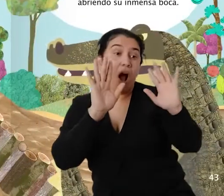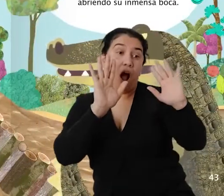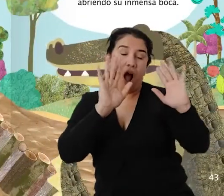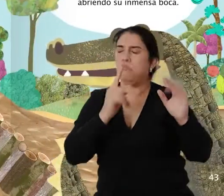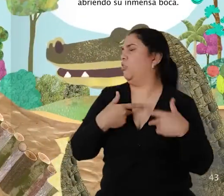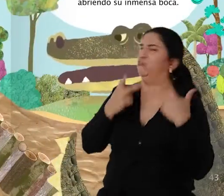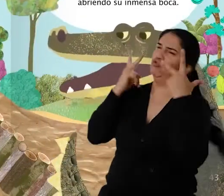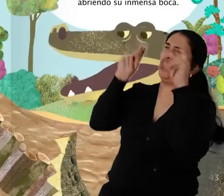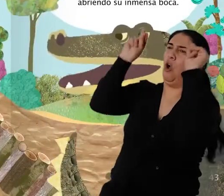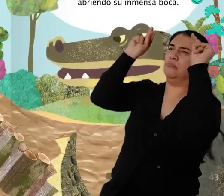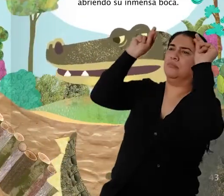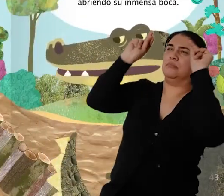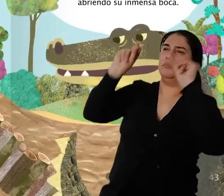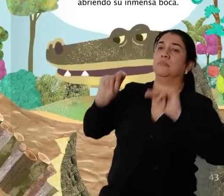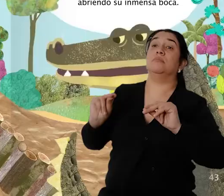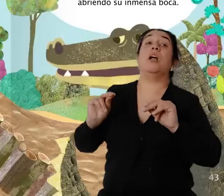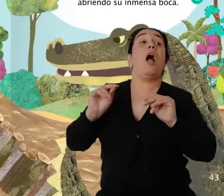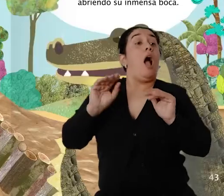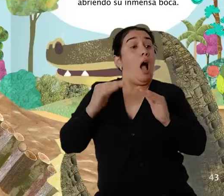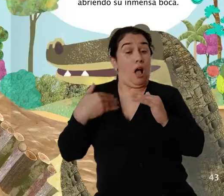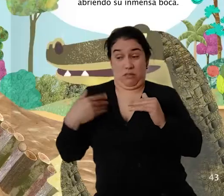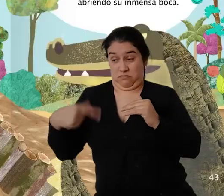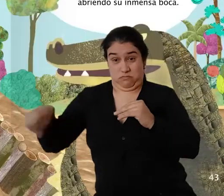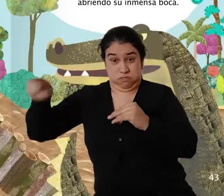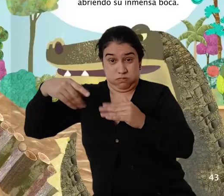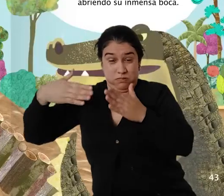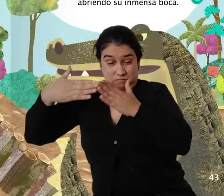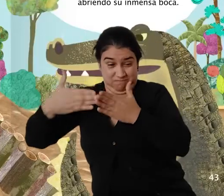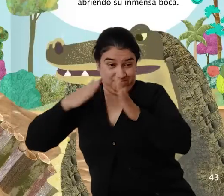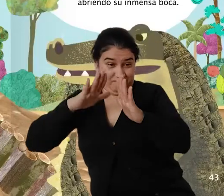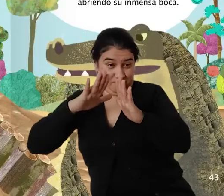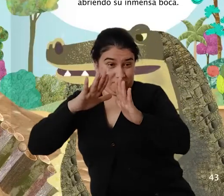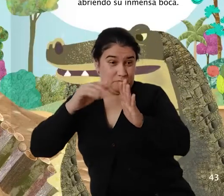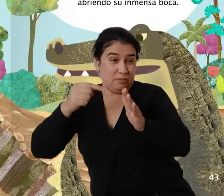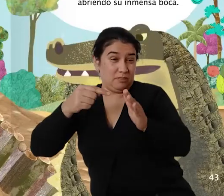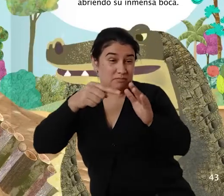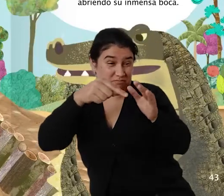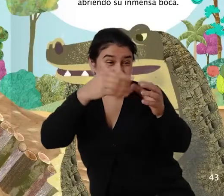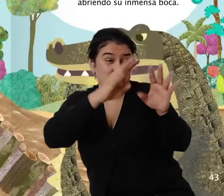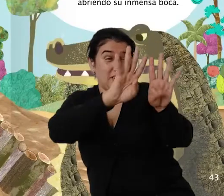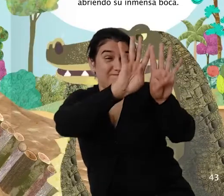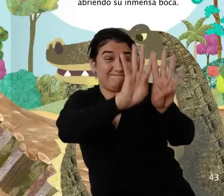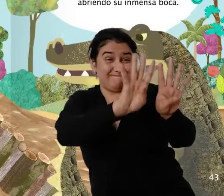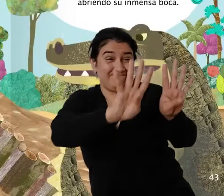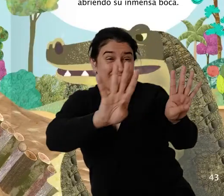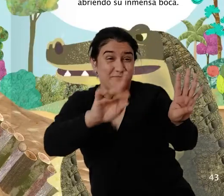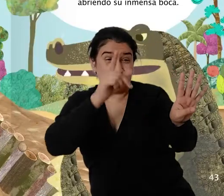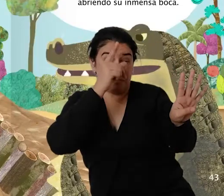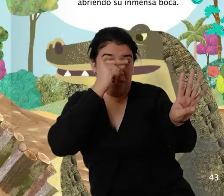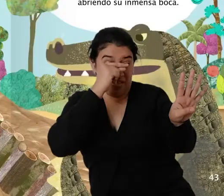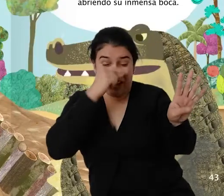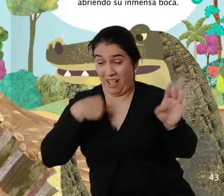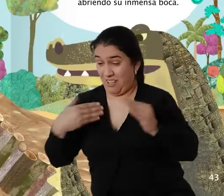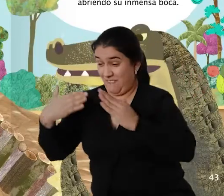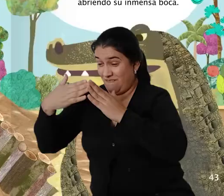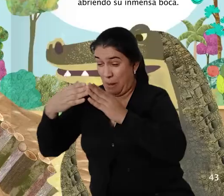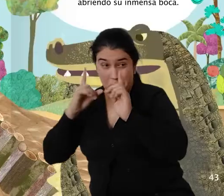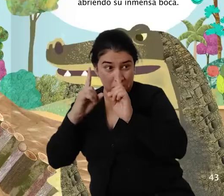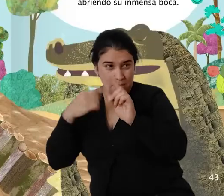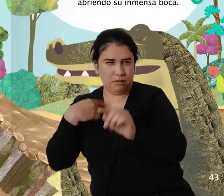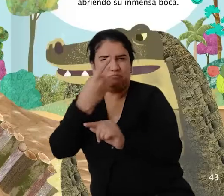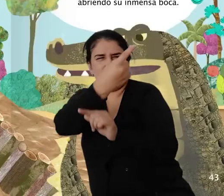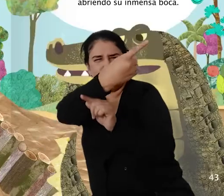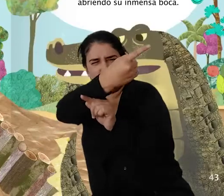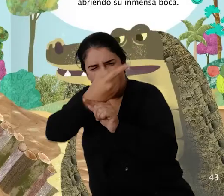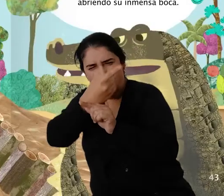¿No lo sacan? ¡No! Bueno, entonces, oigan, Dijo el oficial. vamos a deshacer este